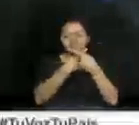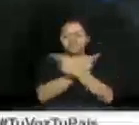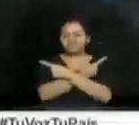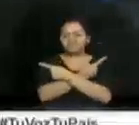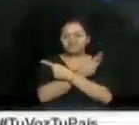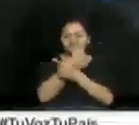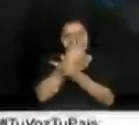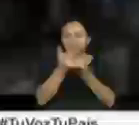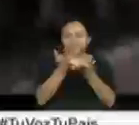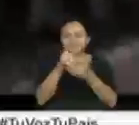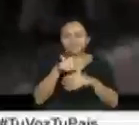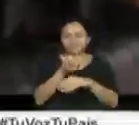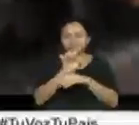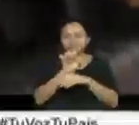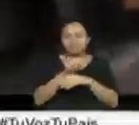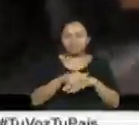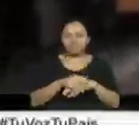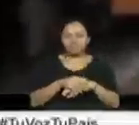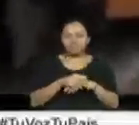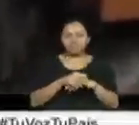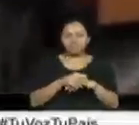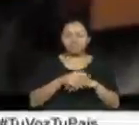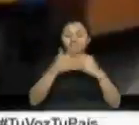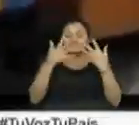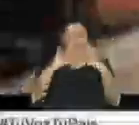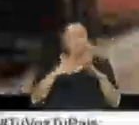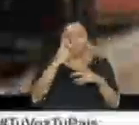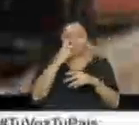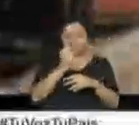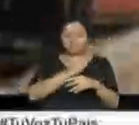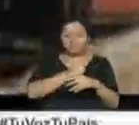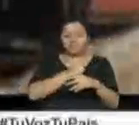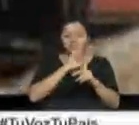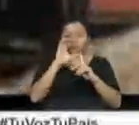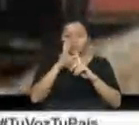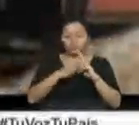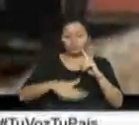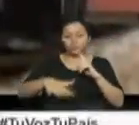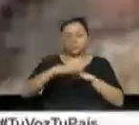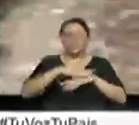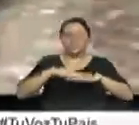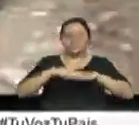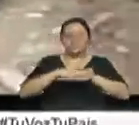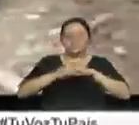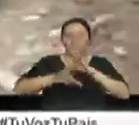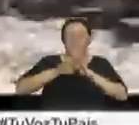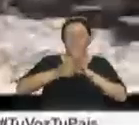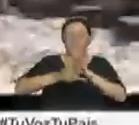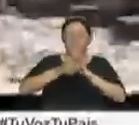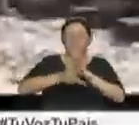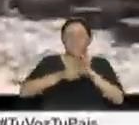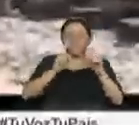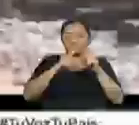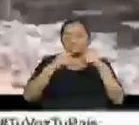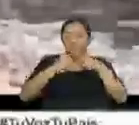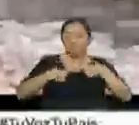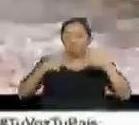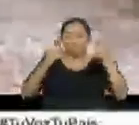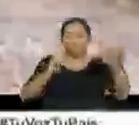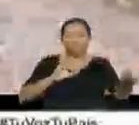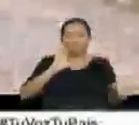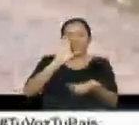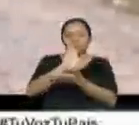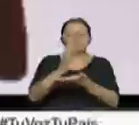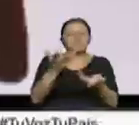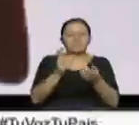los intereses del país. Se declara como patrimonio cultural a la red ferroviaria y se anuncia la inversión para